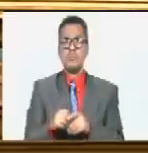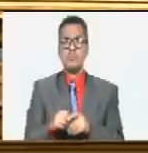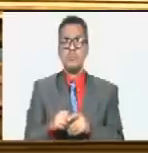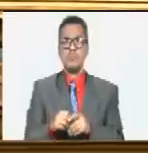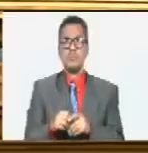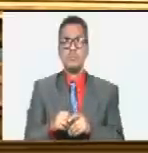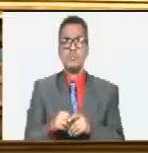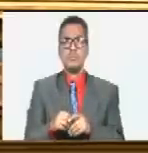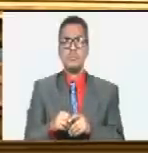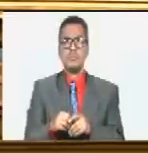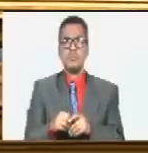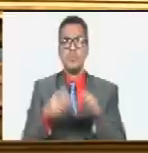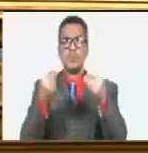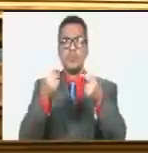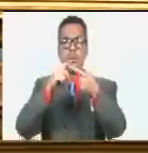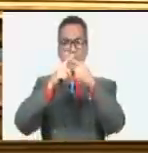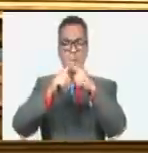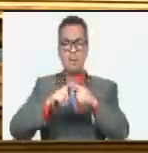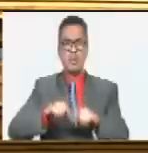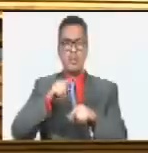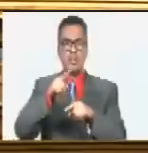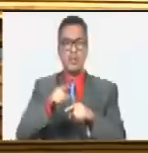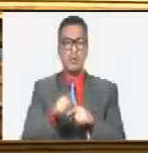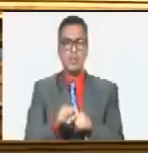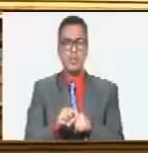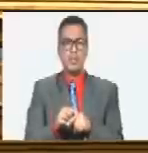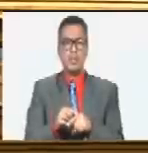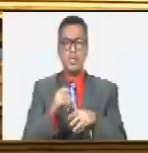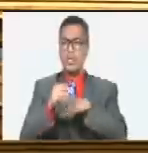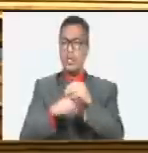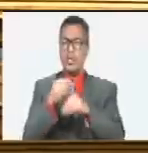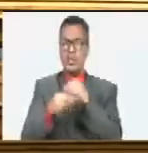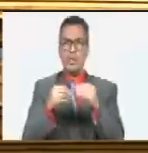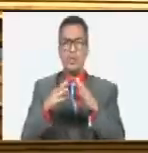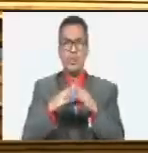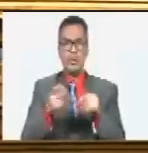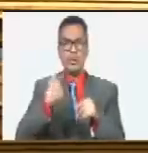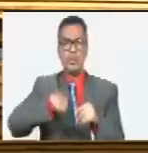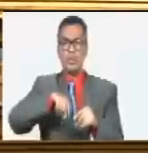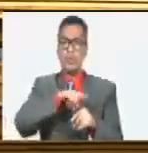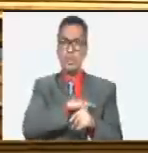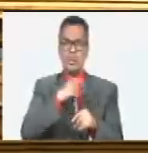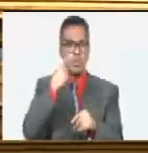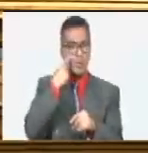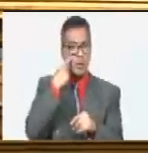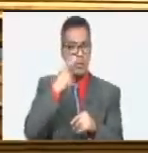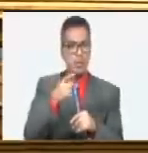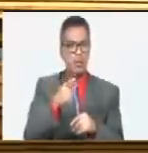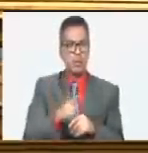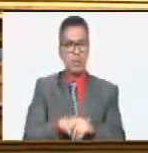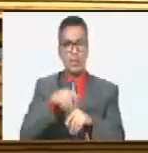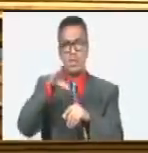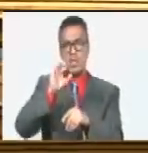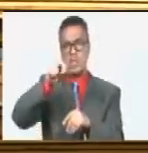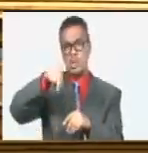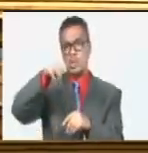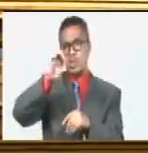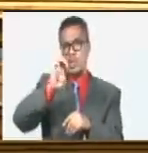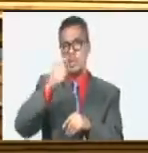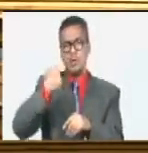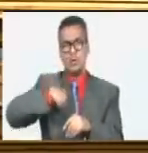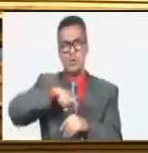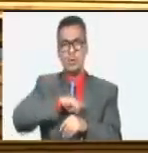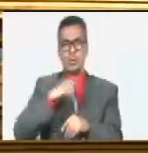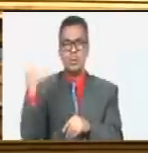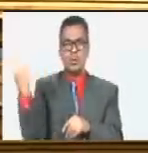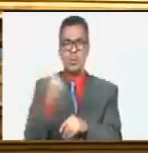Y la cantidad de hechos de barbarie que nosotros encontrábamos en el Consejo Nacional Electoral cuando llegamos, son